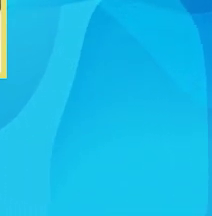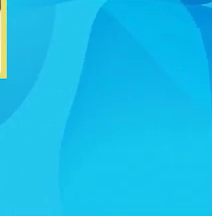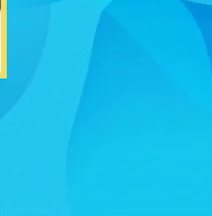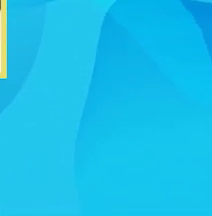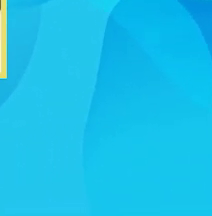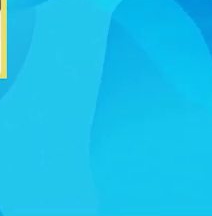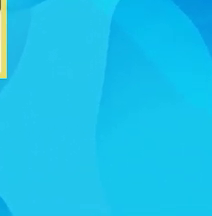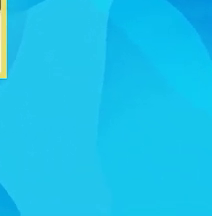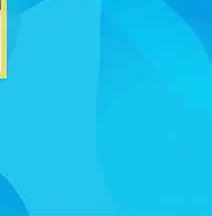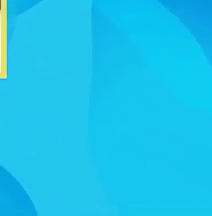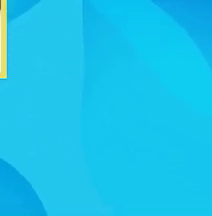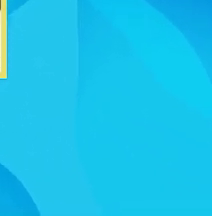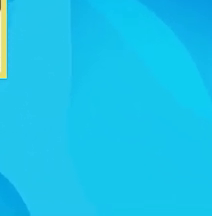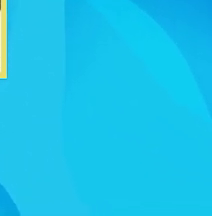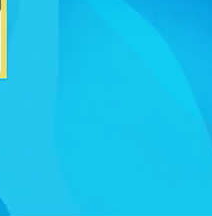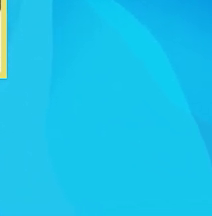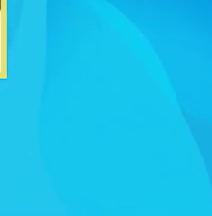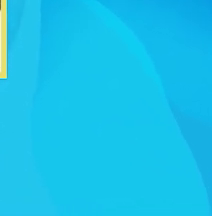Esto es lento.